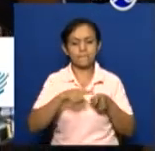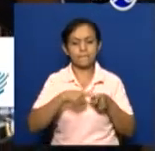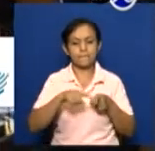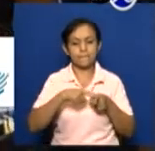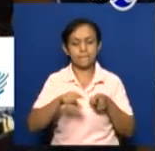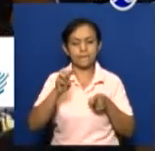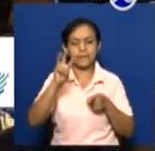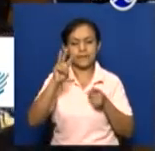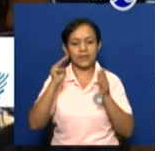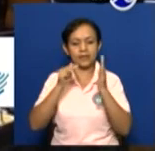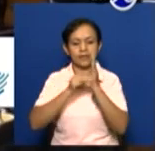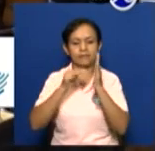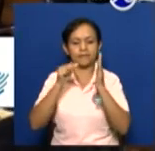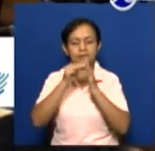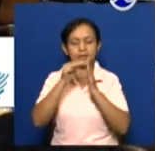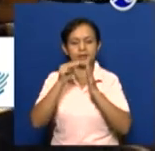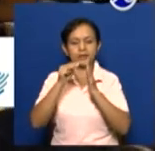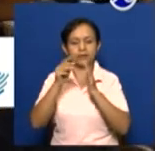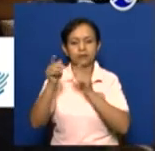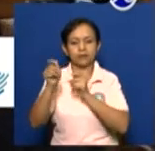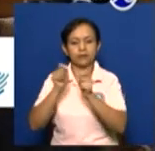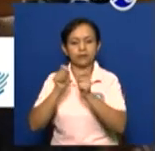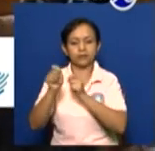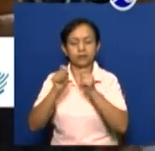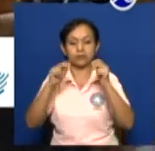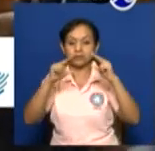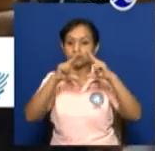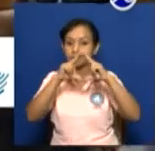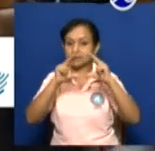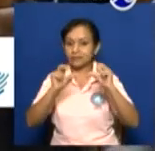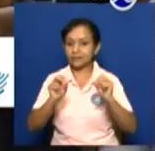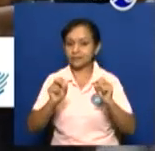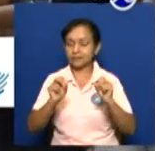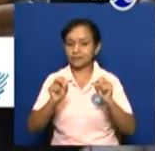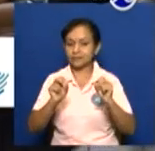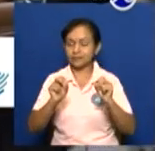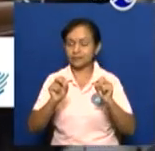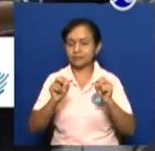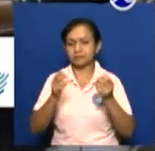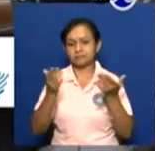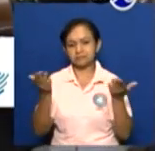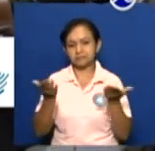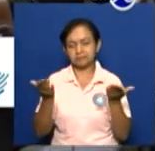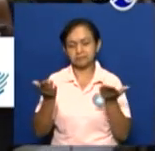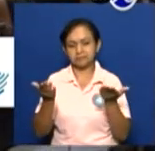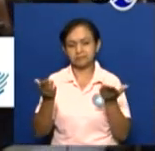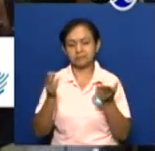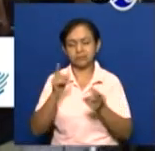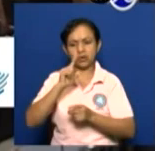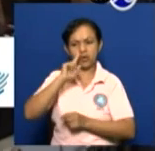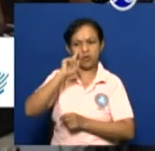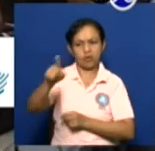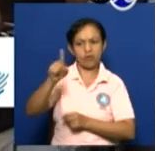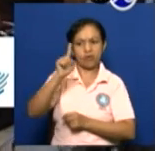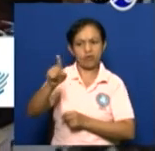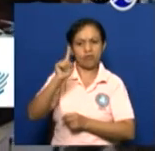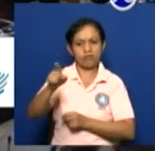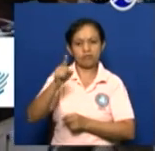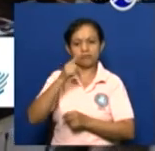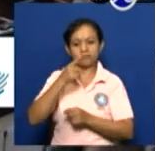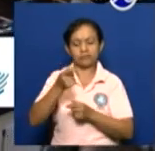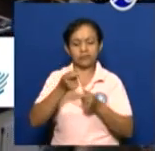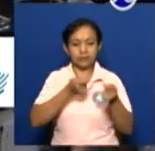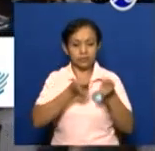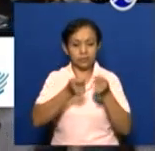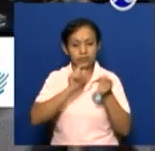3 millones de dólares. Nicaragua, o más bien, los bandidos que controlaban